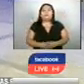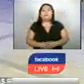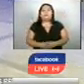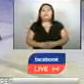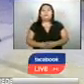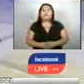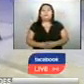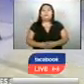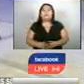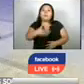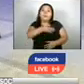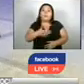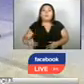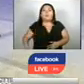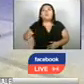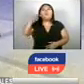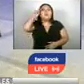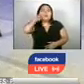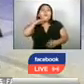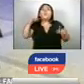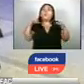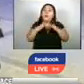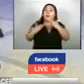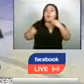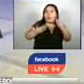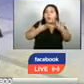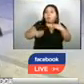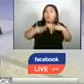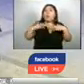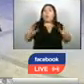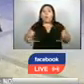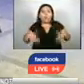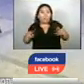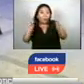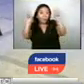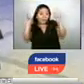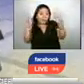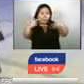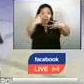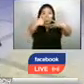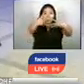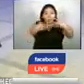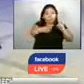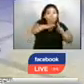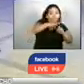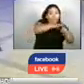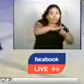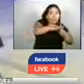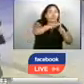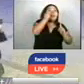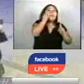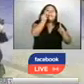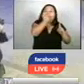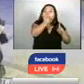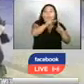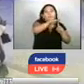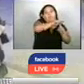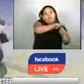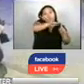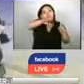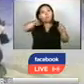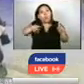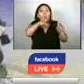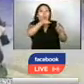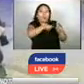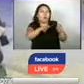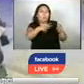Además, el presidente de la República se refirió al desafuero del diputado del Parlamento Centroamericano, Norman Quijano, quien